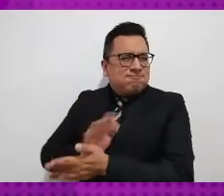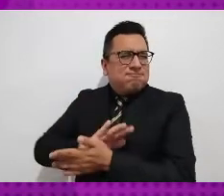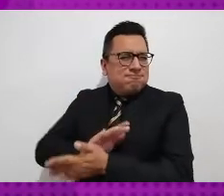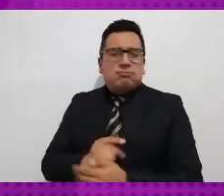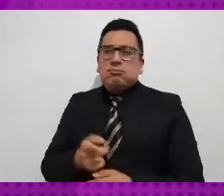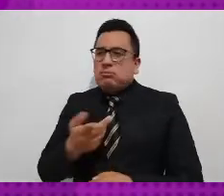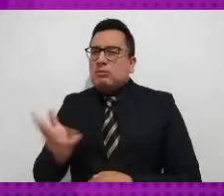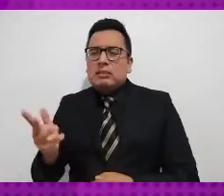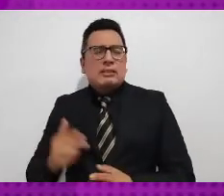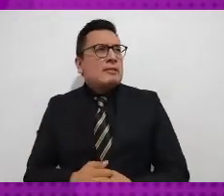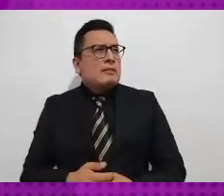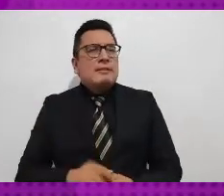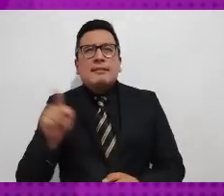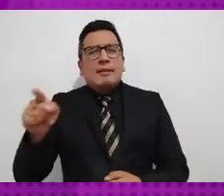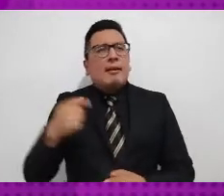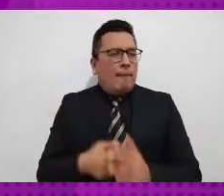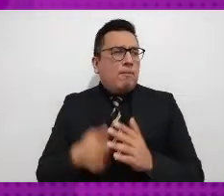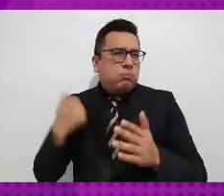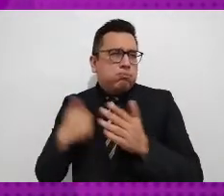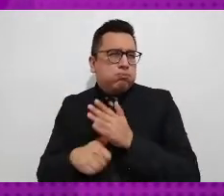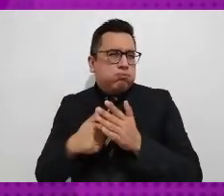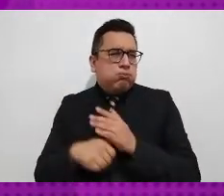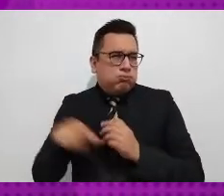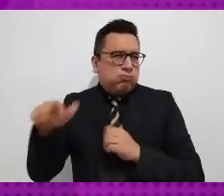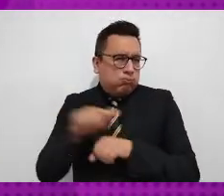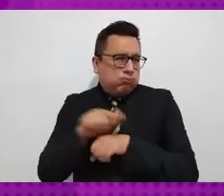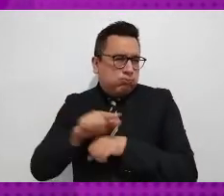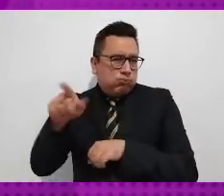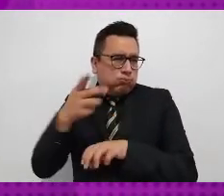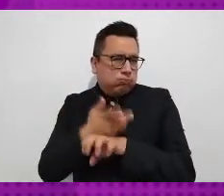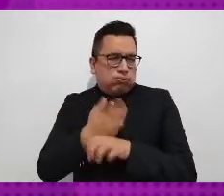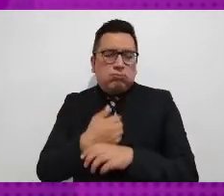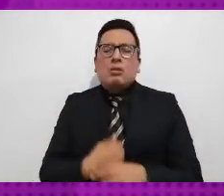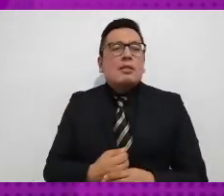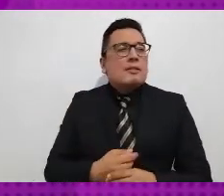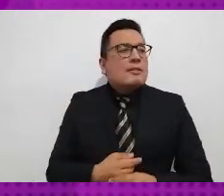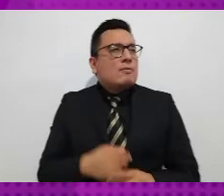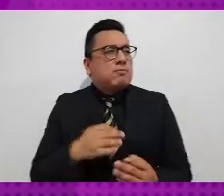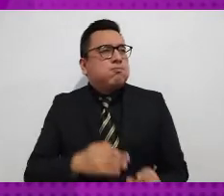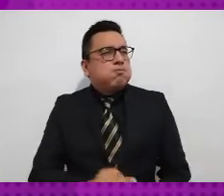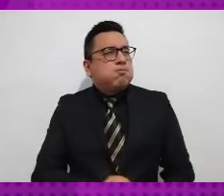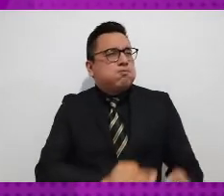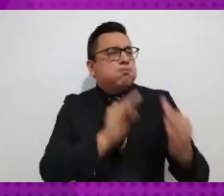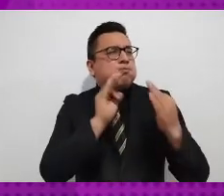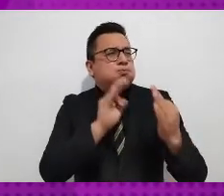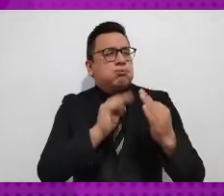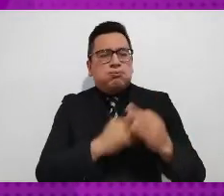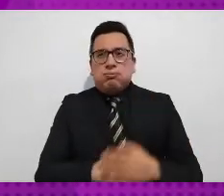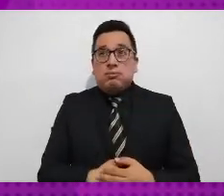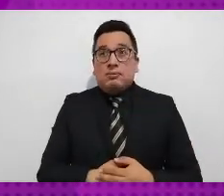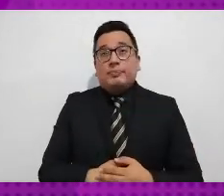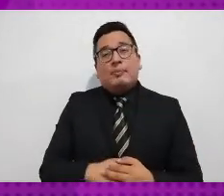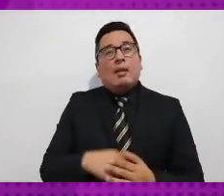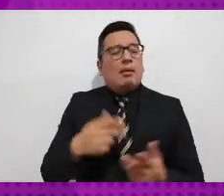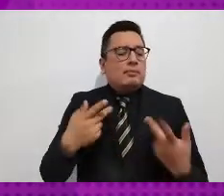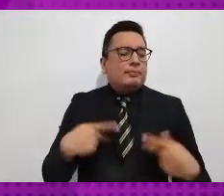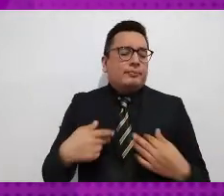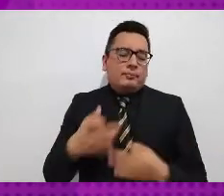toman un bar gay en ese momento, solamente se tenía esta consideración de ser gay, pero no más